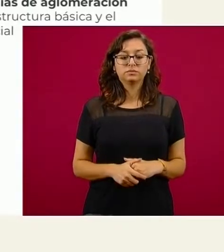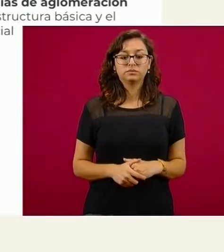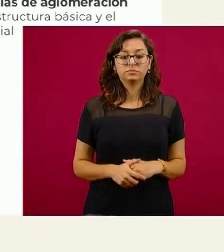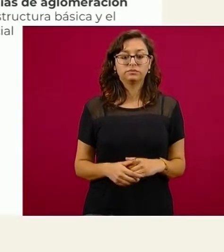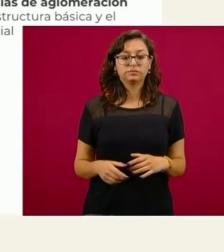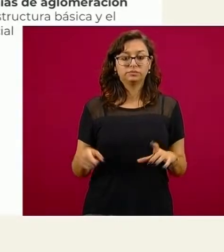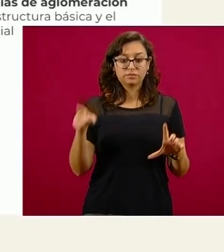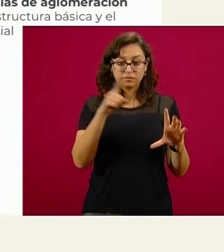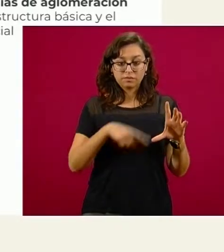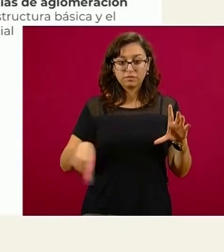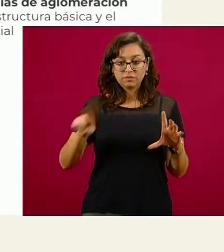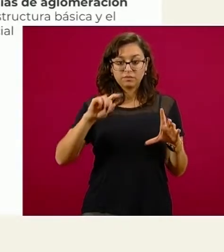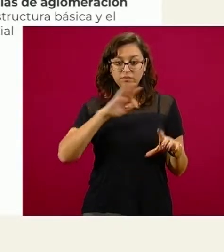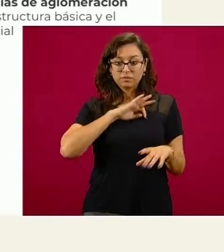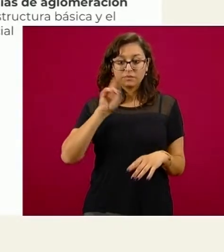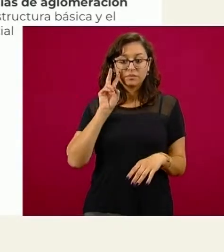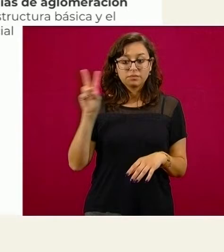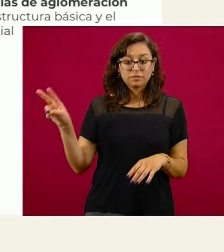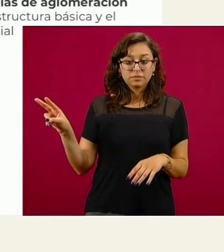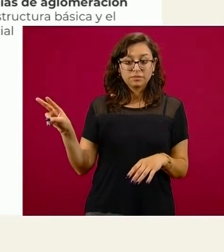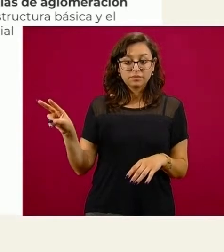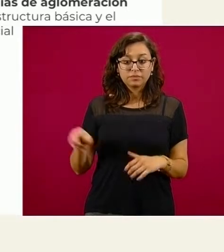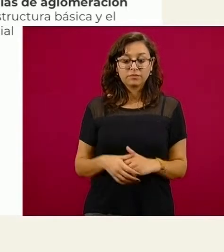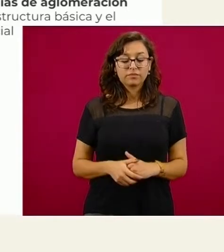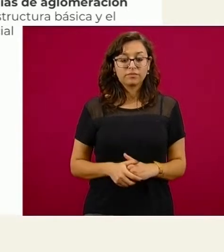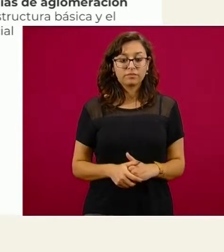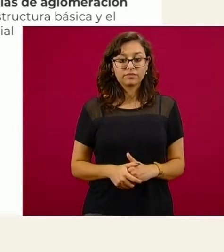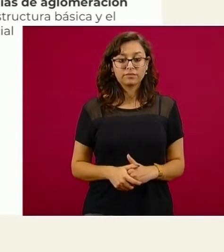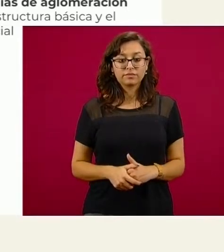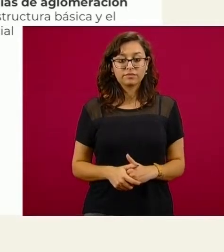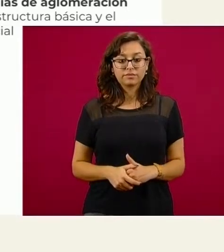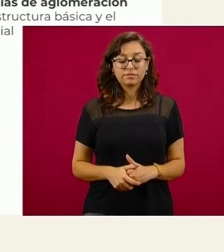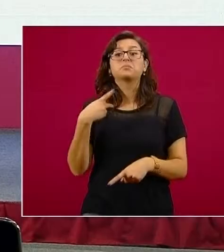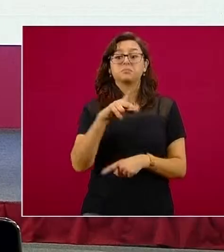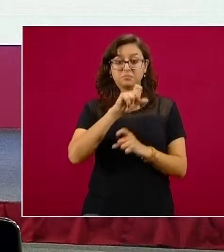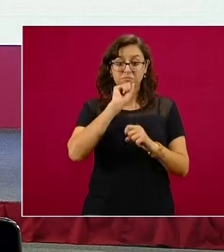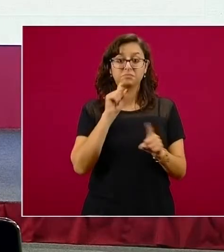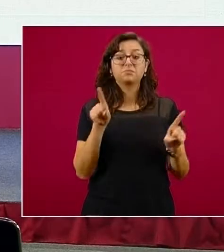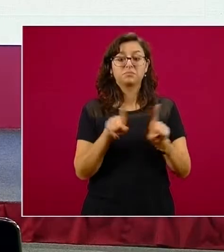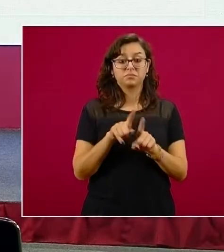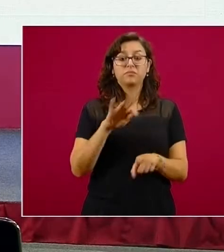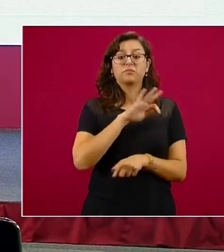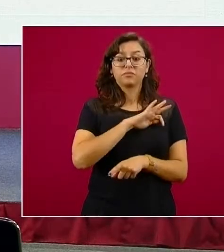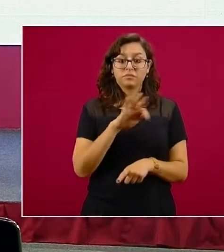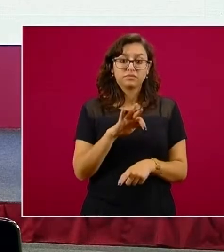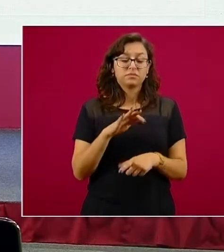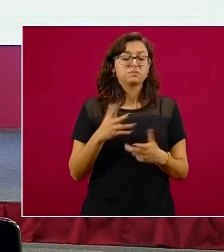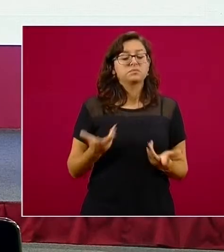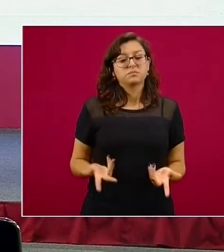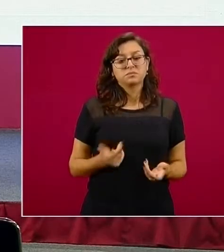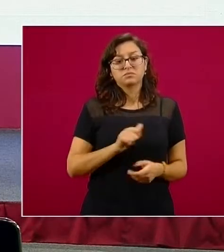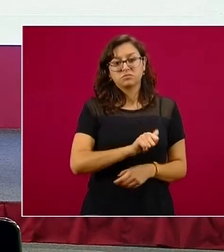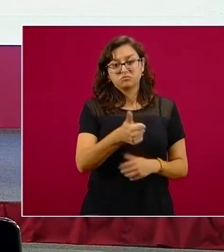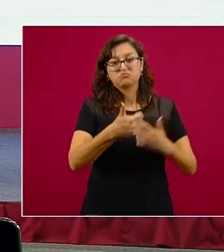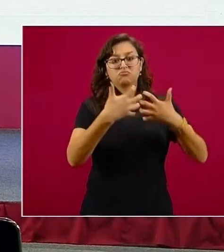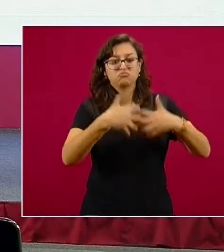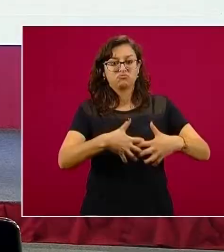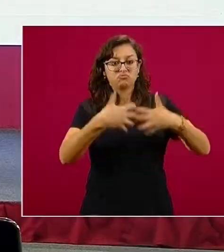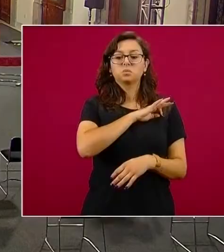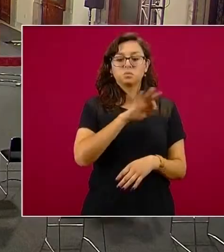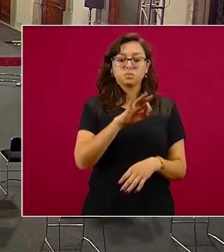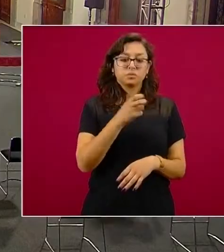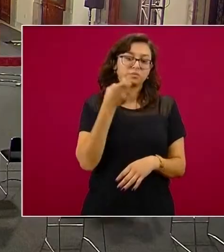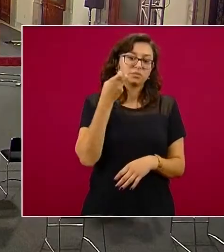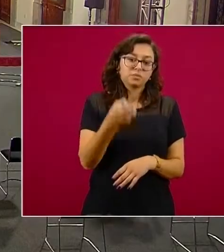el llevar servicios básicos a esas poblaciones que hacerlo dentro de una zona urbana planificada. Así lo señaló el responsable de la